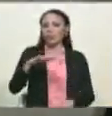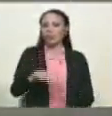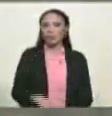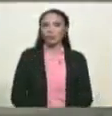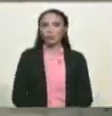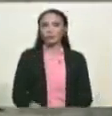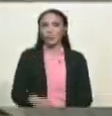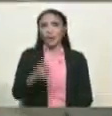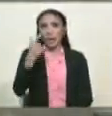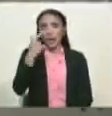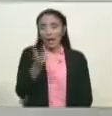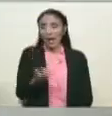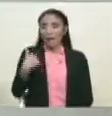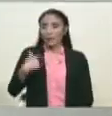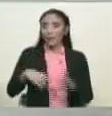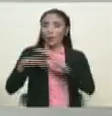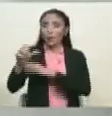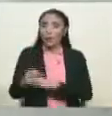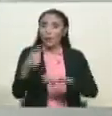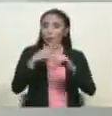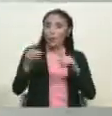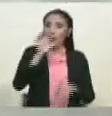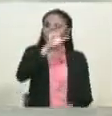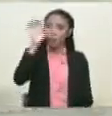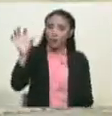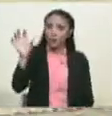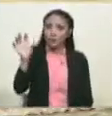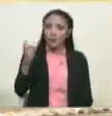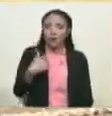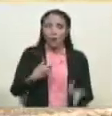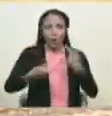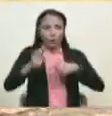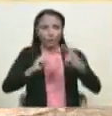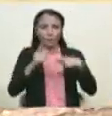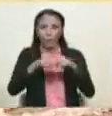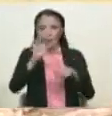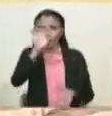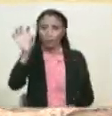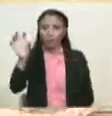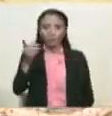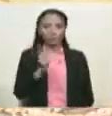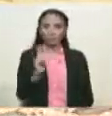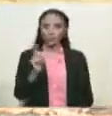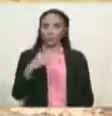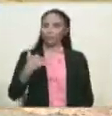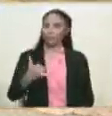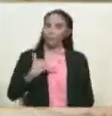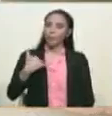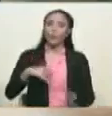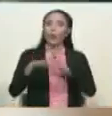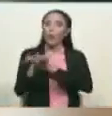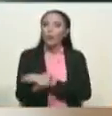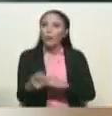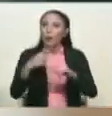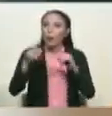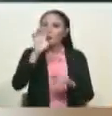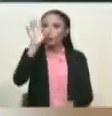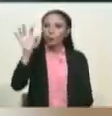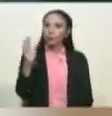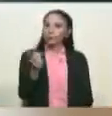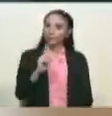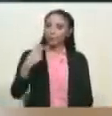De un puerto, de la importación. ¿Esto lo importamos? Esto lo producimos con nuestras